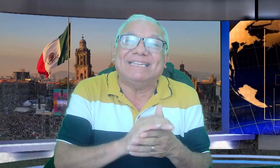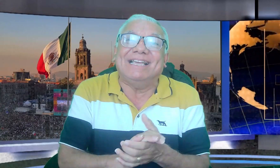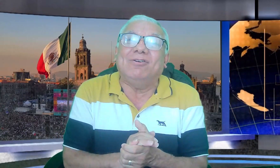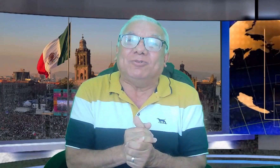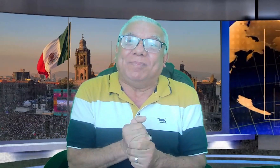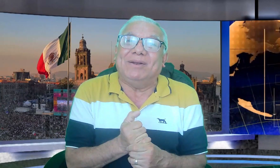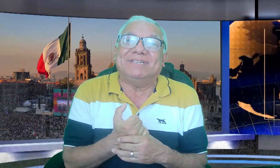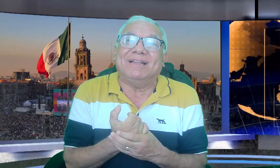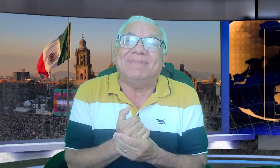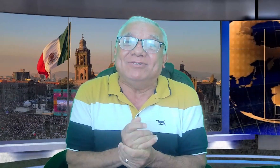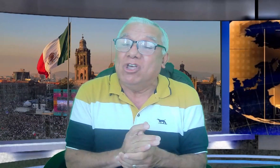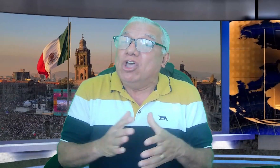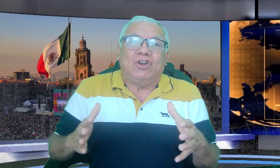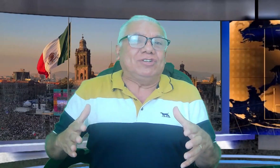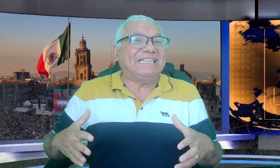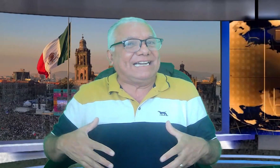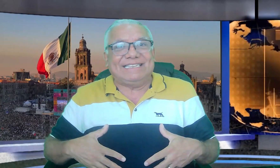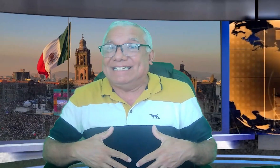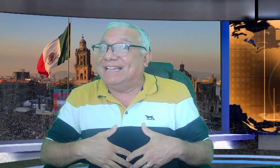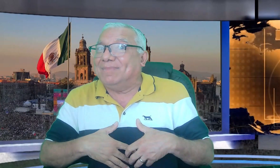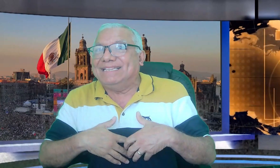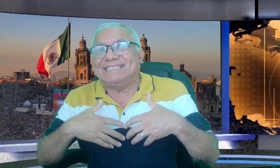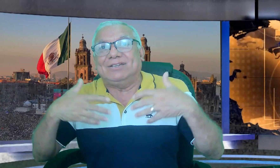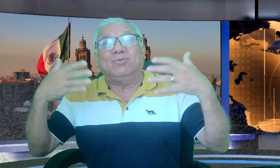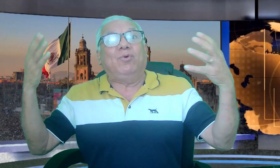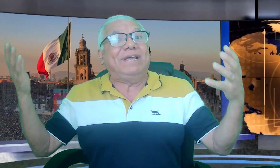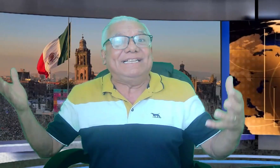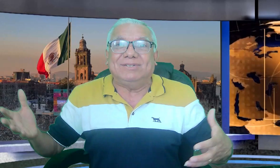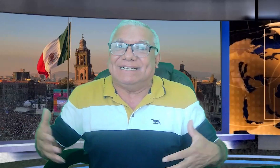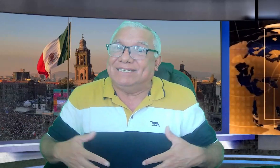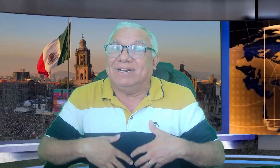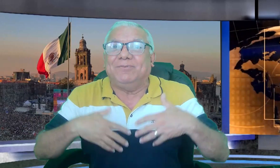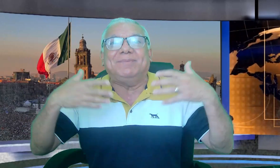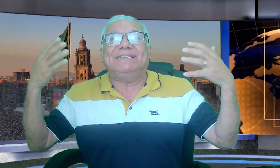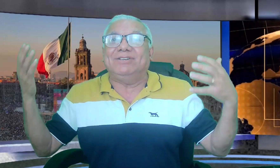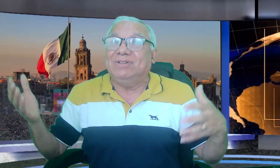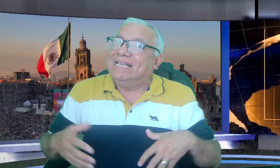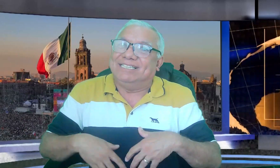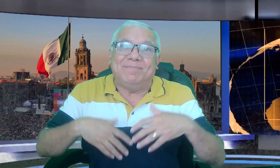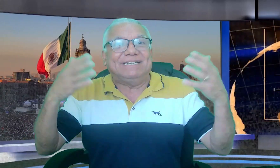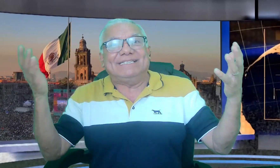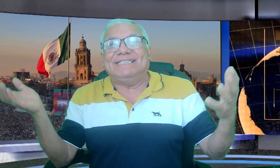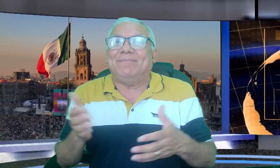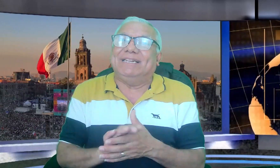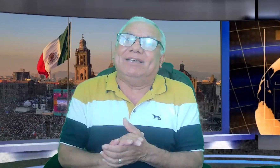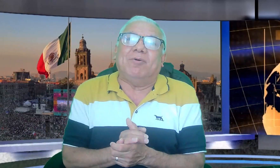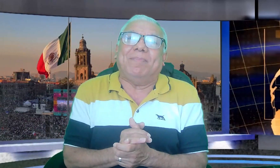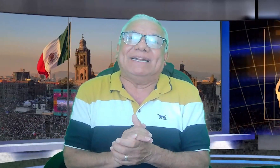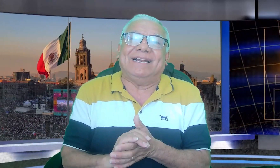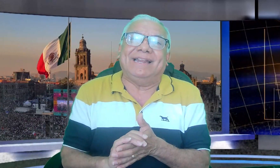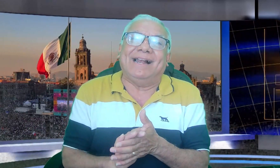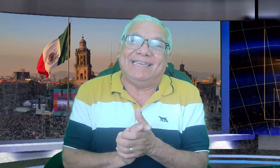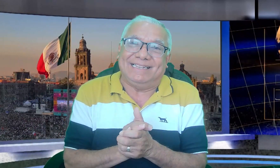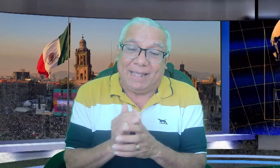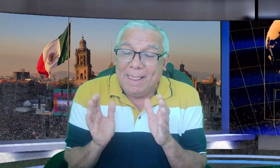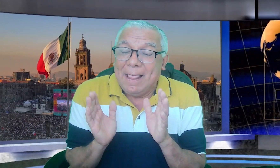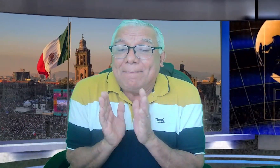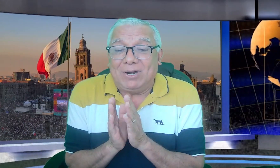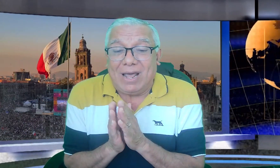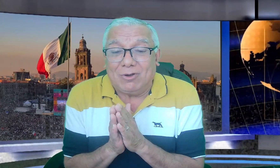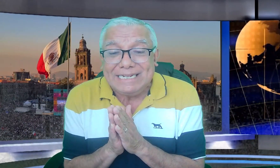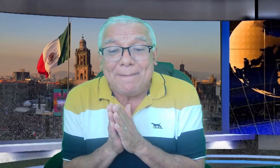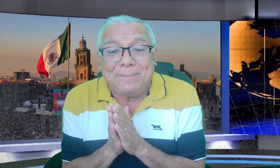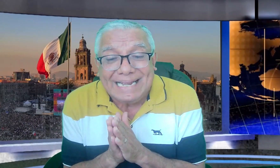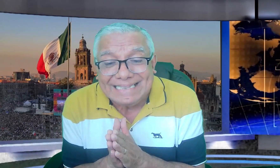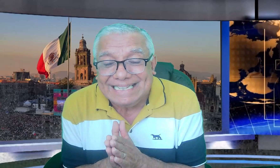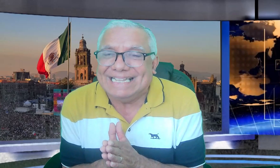porque tengo los pelos en la mano. No se trata nada más de hacer un juicio, de hacer una afirmación, simple y sencillamente como para salir al quite. Pero